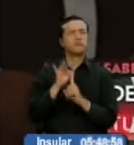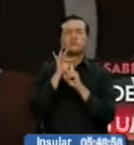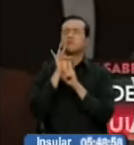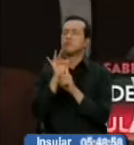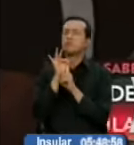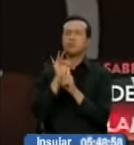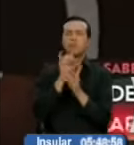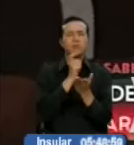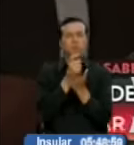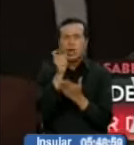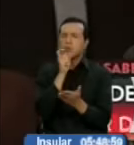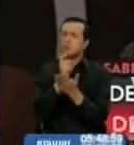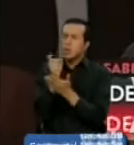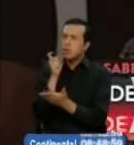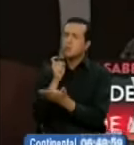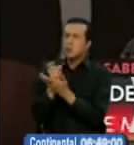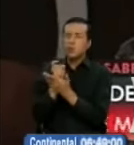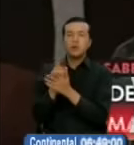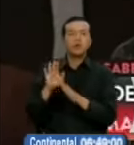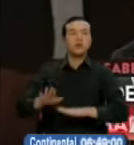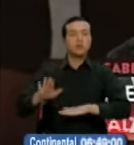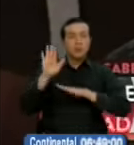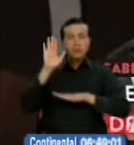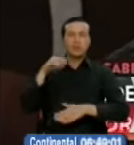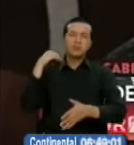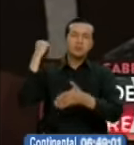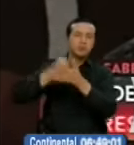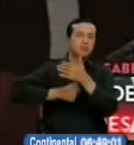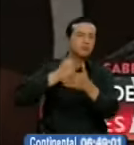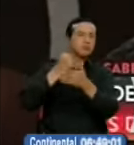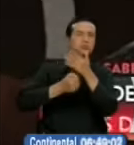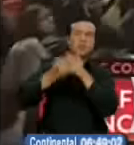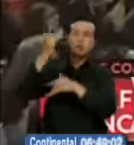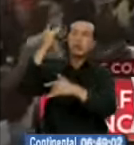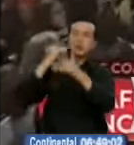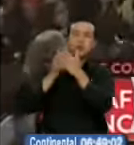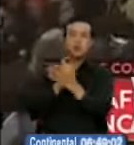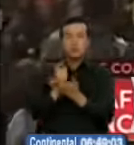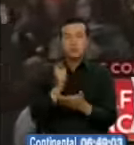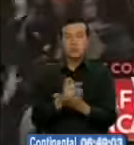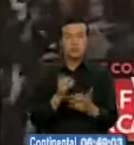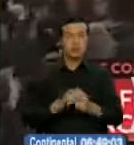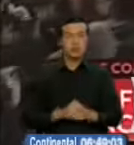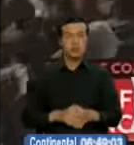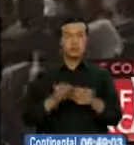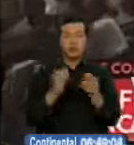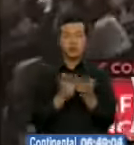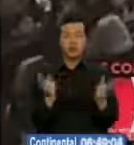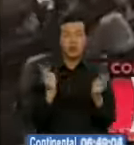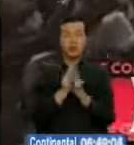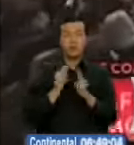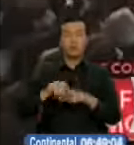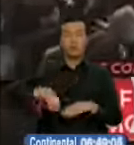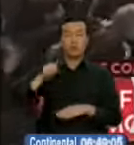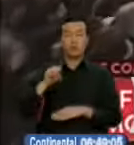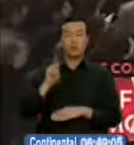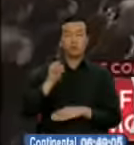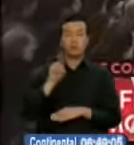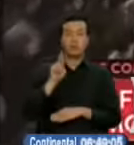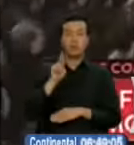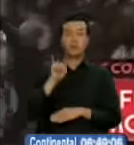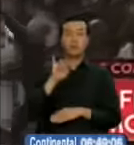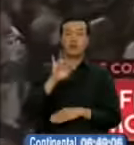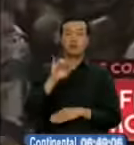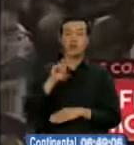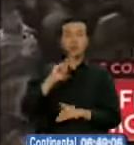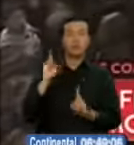todos los símbolos que tienen que ver con el compromiso, con la lucha, con la historia. Mientras se realizaba este acto, el juez Martínez de Giorgi